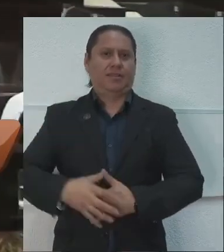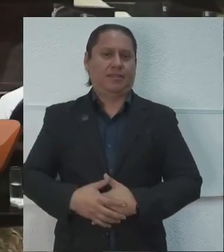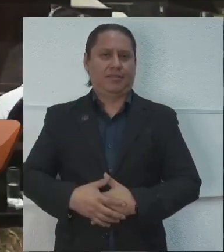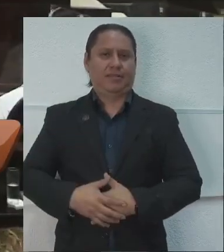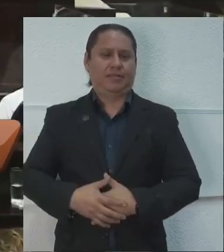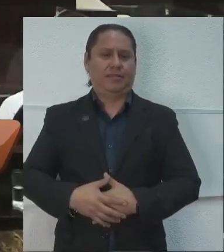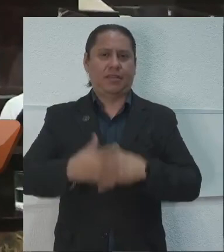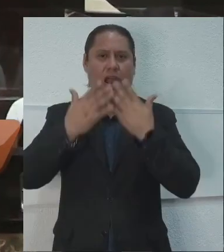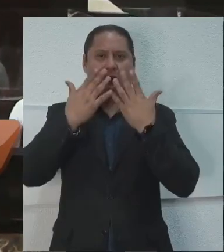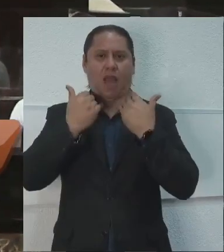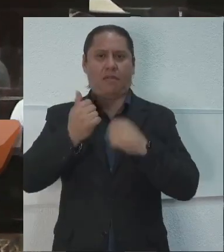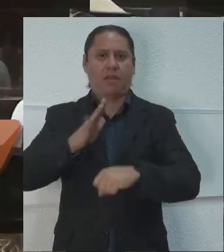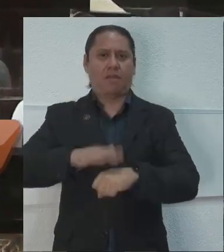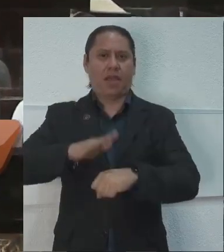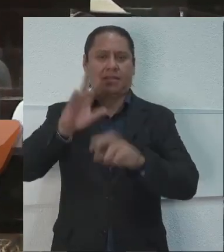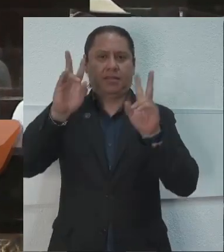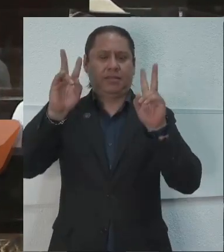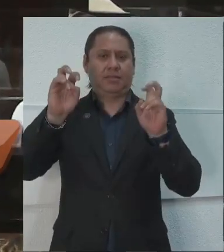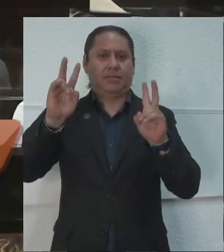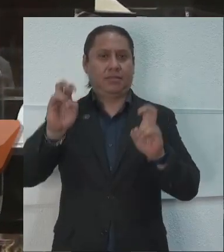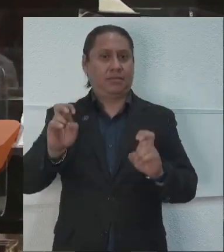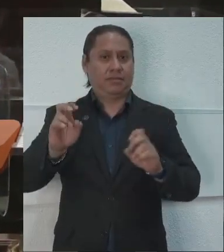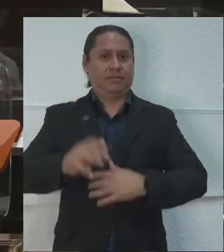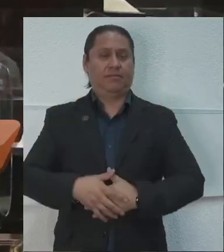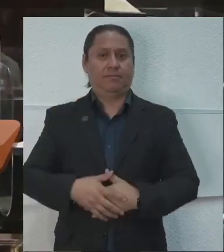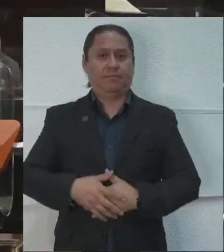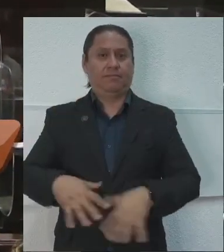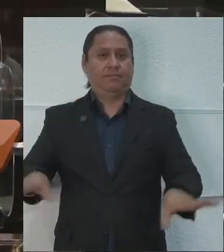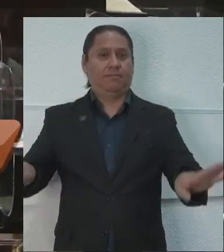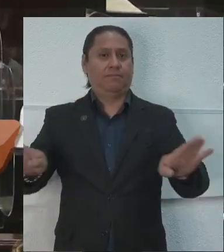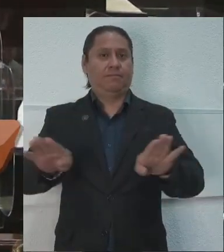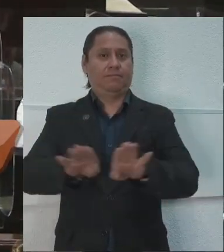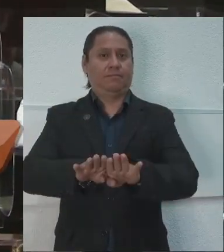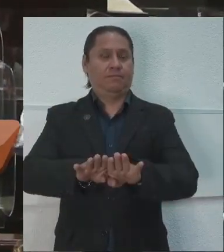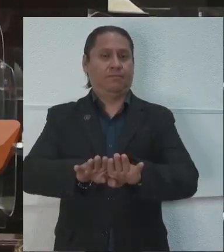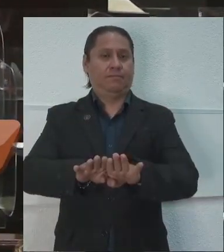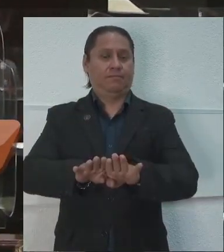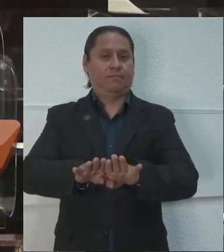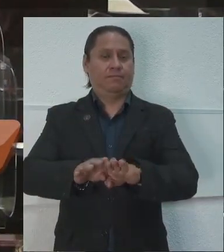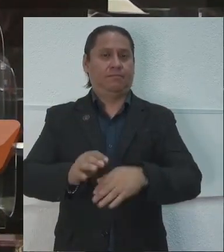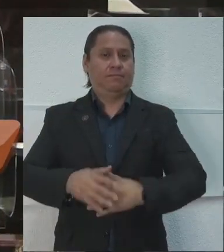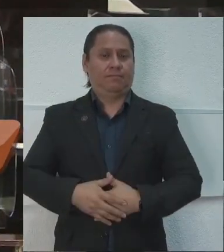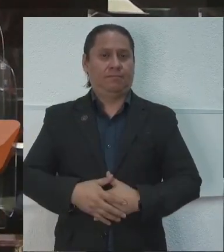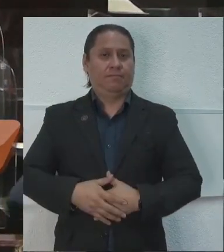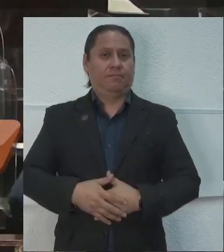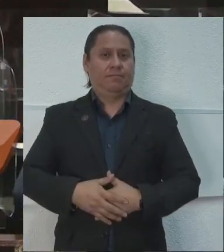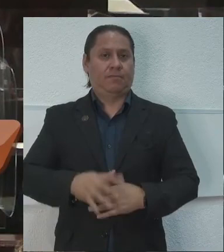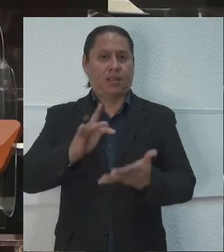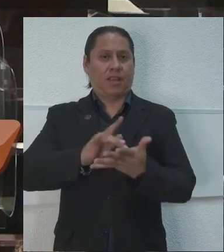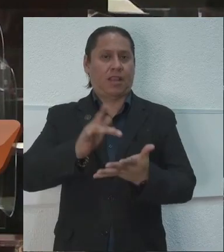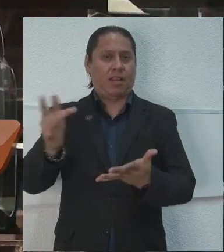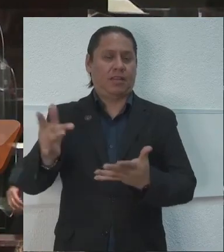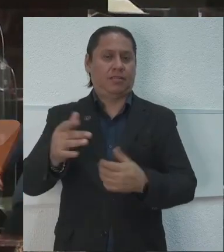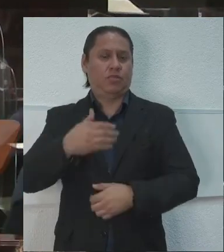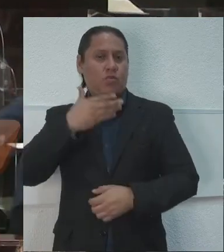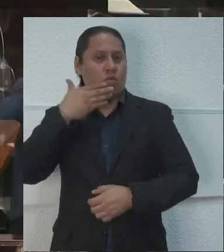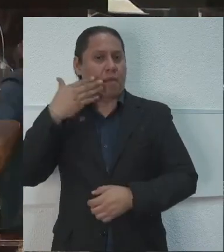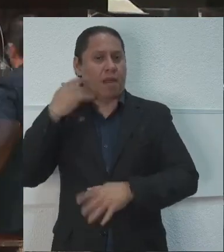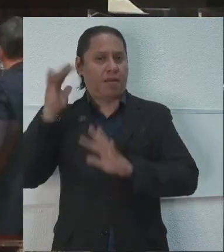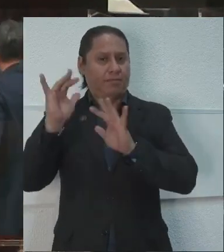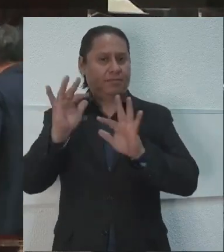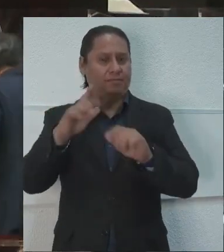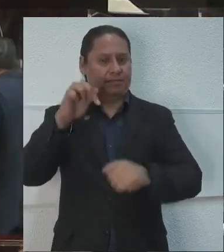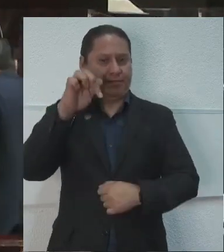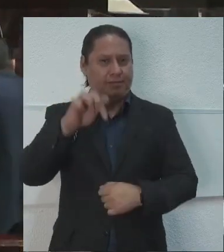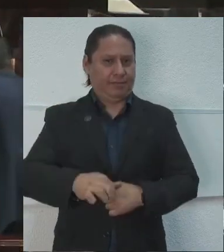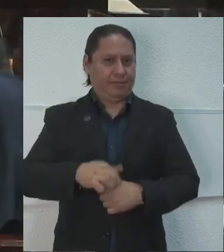secretaria. No habiendo otro asunto que tratar, se levanta la presente sesión agradeciéndole su amable asistencia